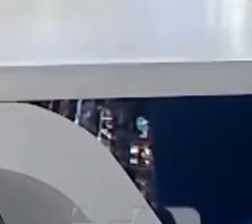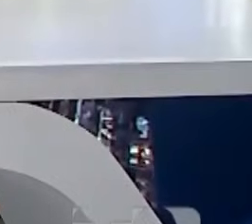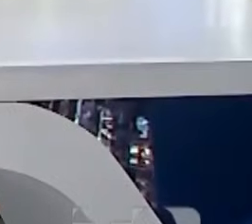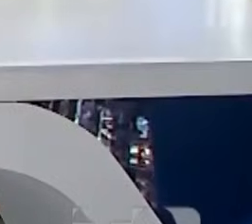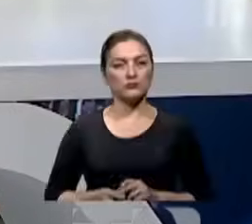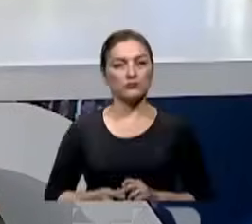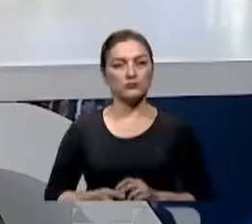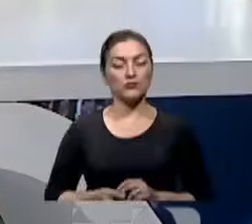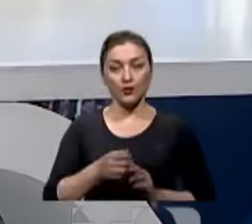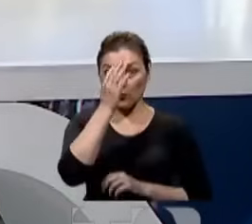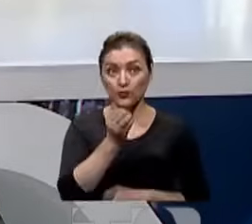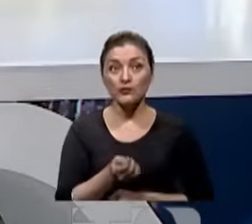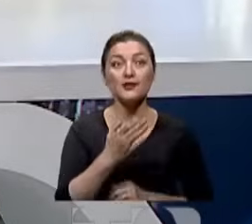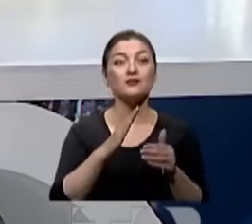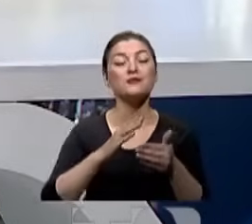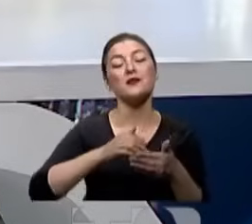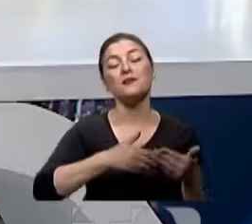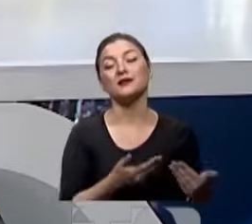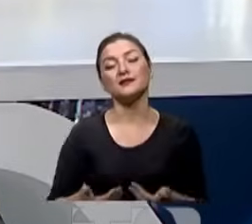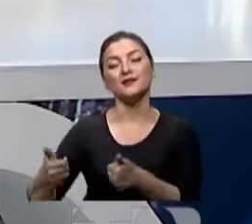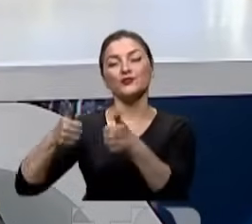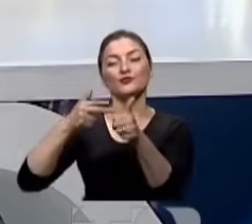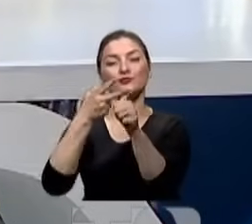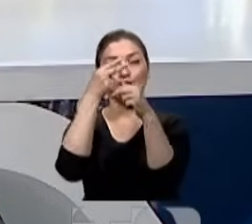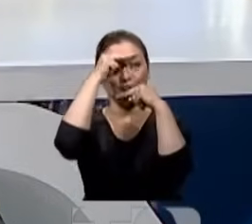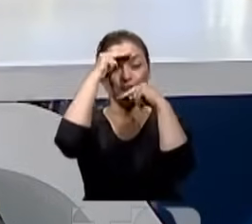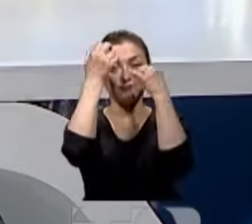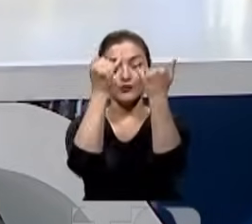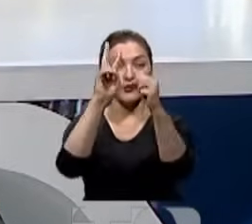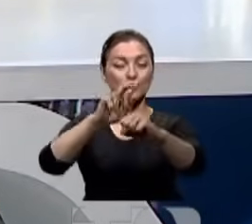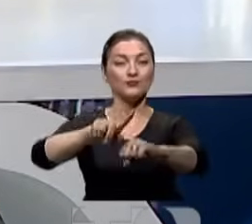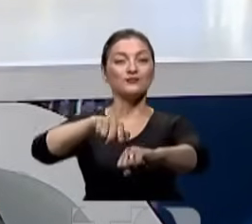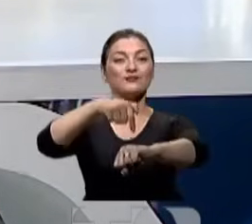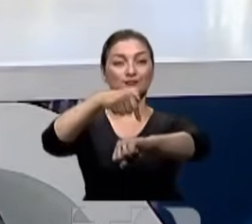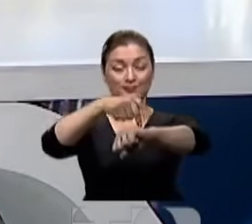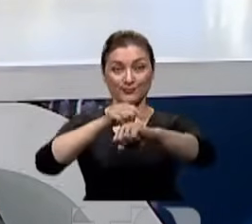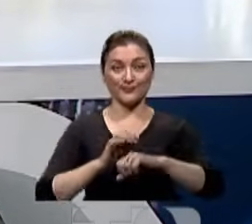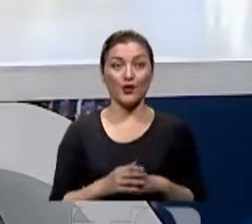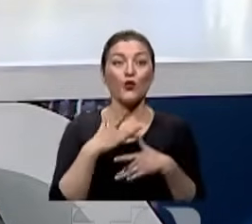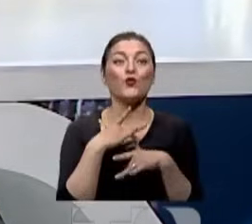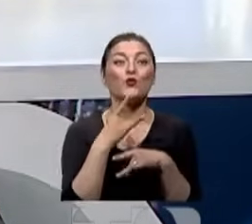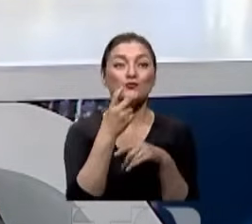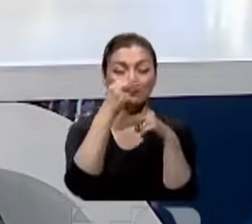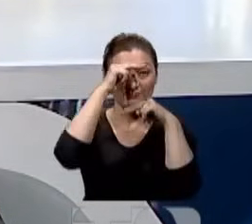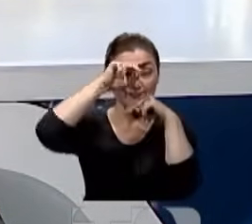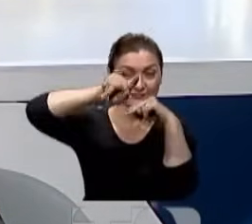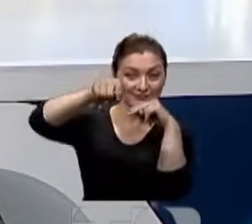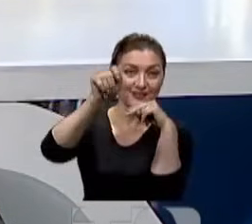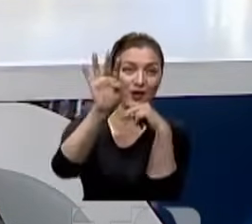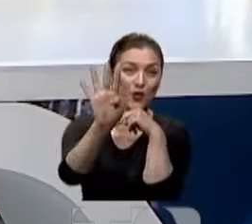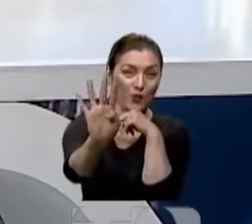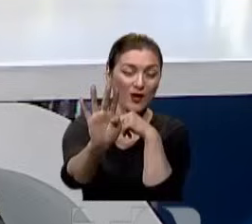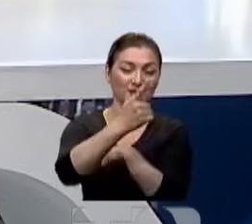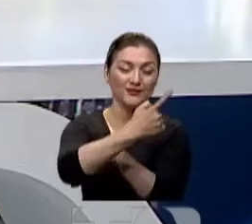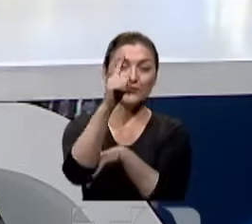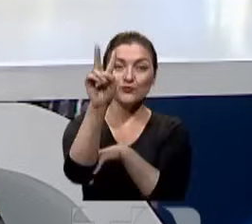Muy buenos días, bienvenidos a la segunda emisión de nuestro noticiero local de 24 horas. Qué gusto que nos acompañen, estamos en